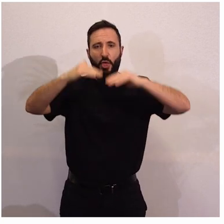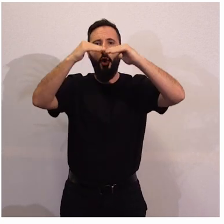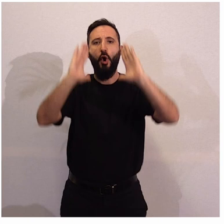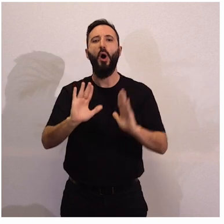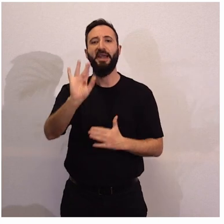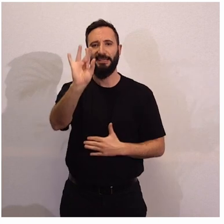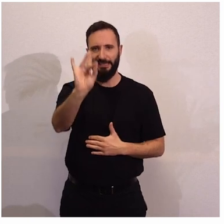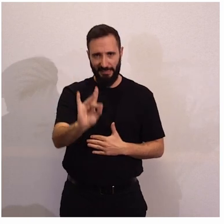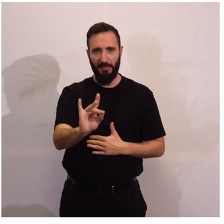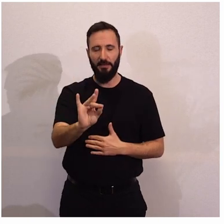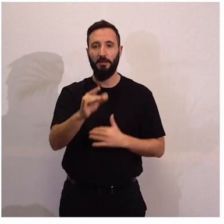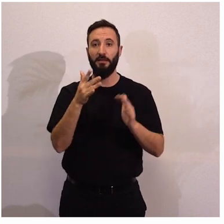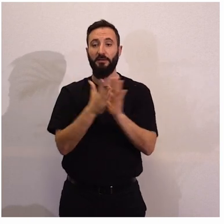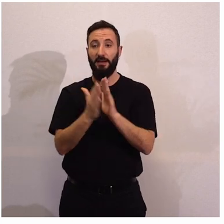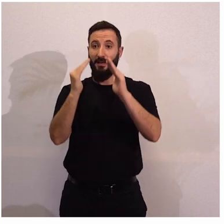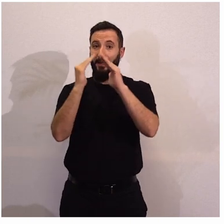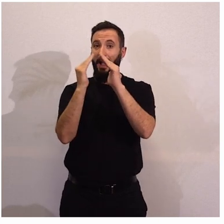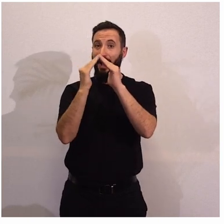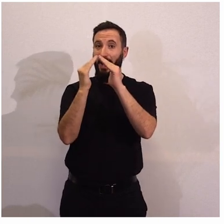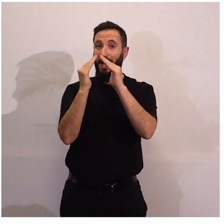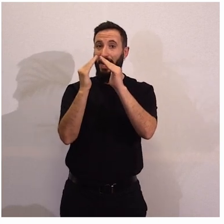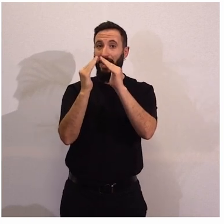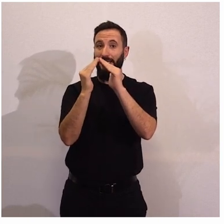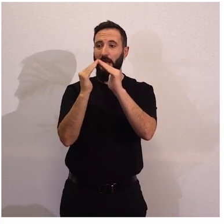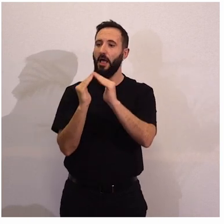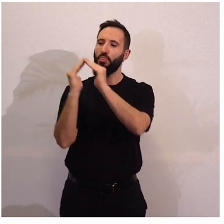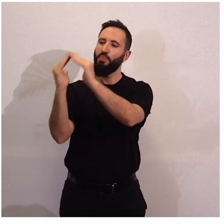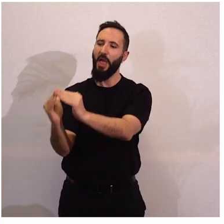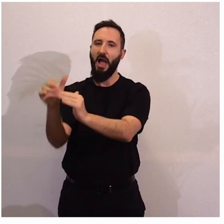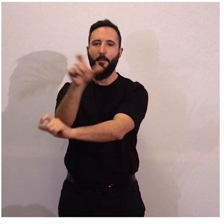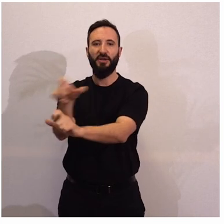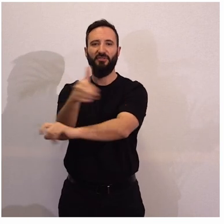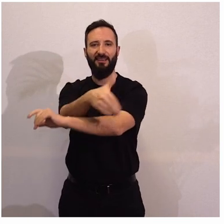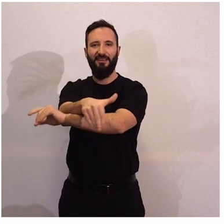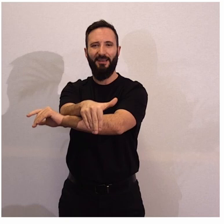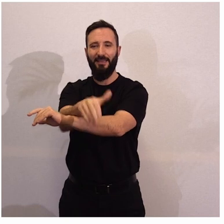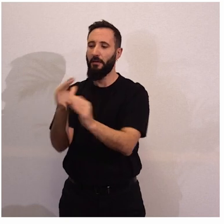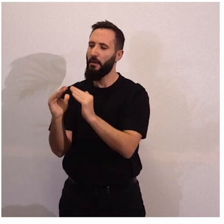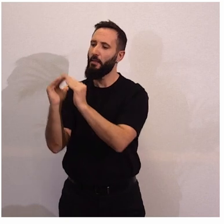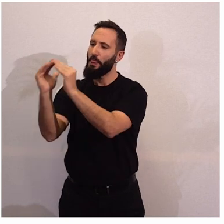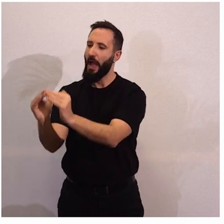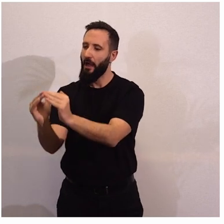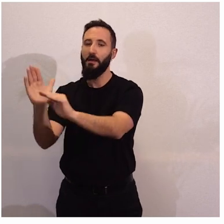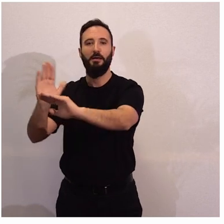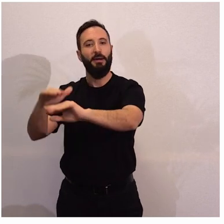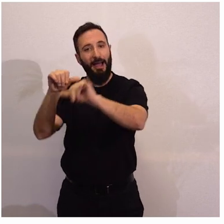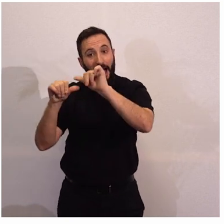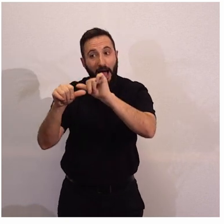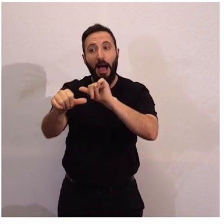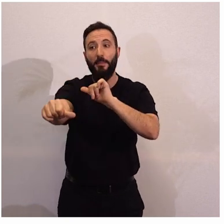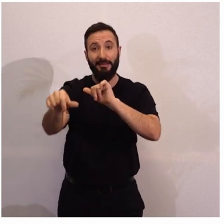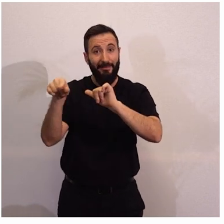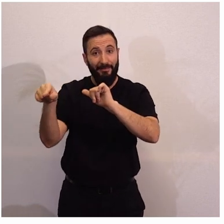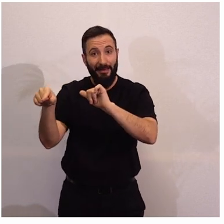que da una casa a una persona sin hogar y cómo a partir de